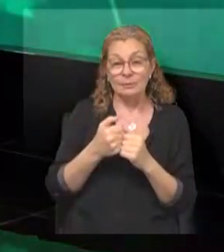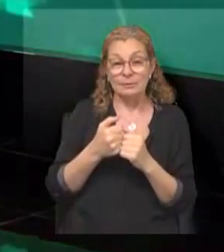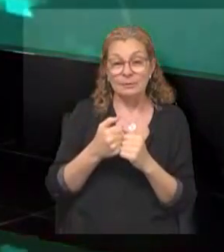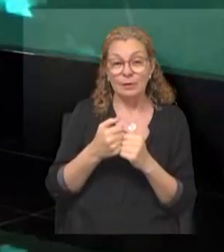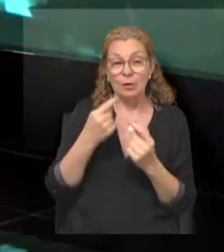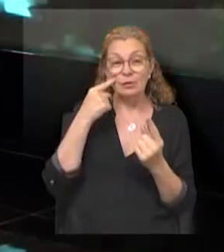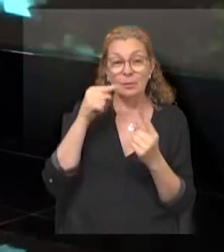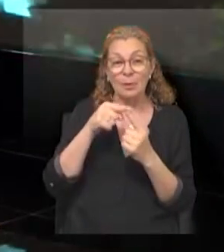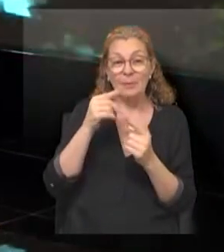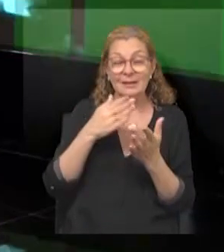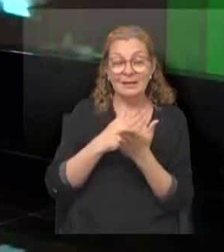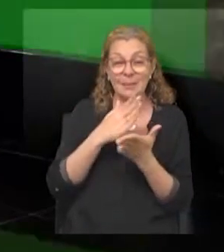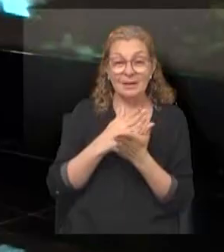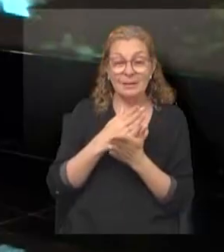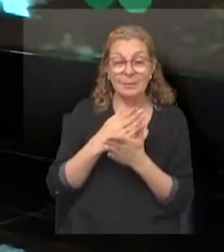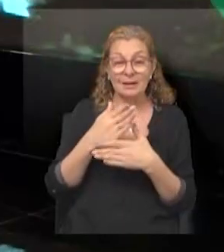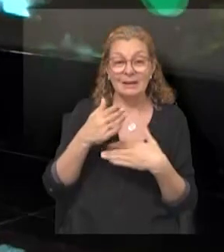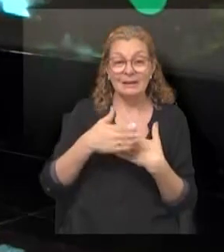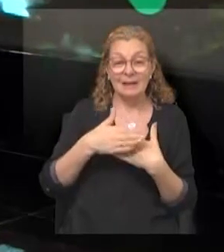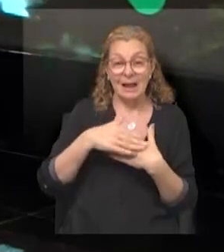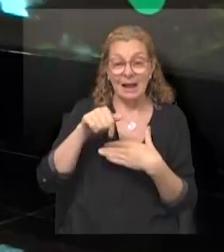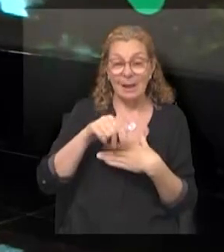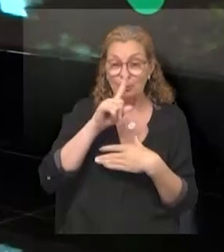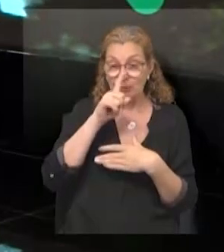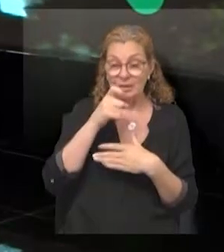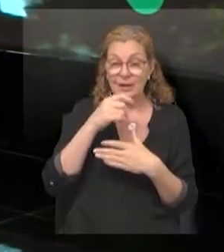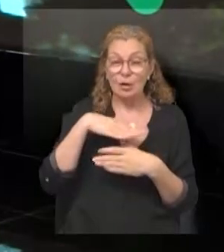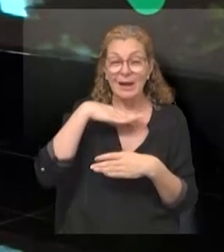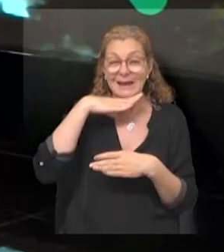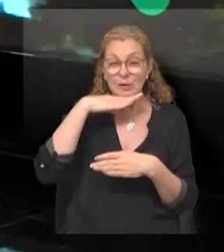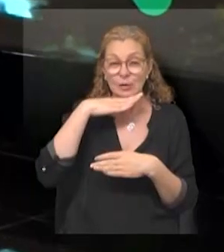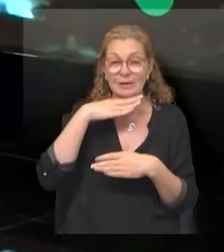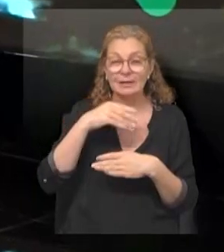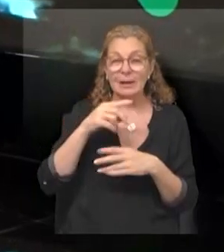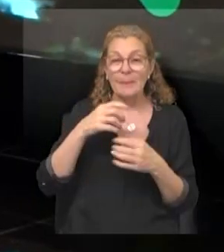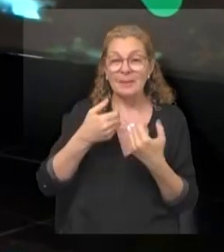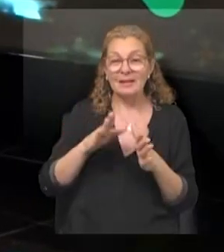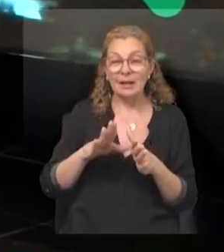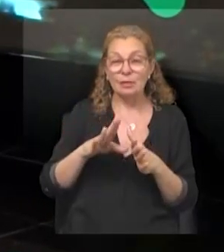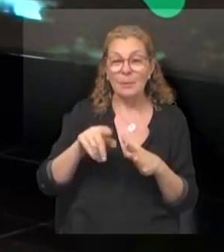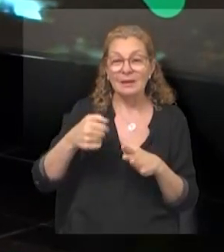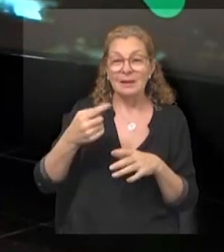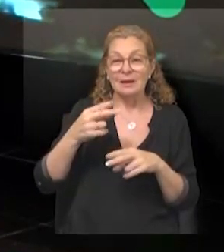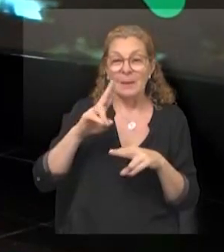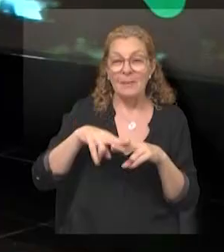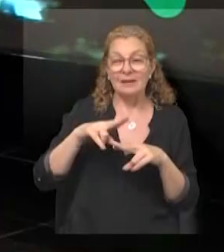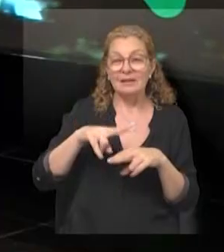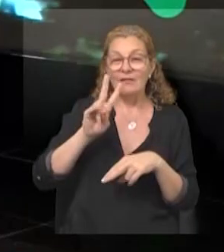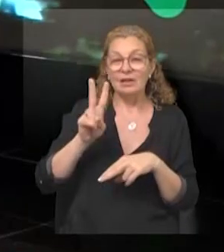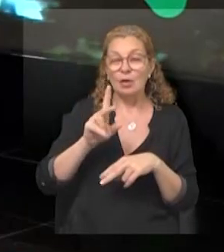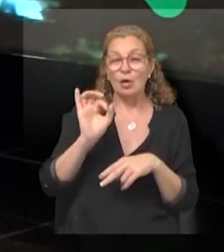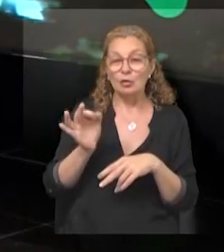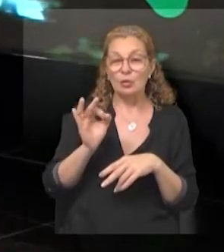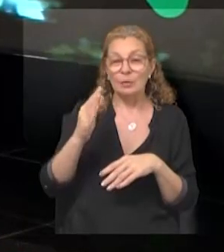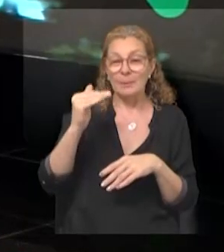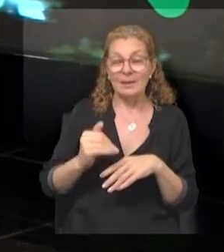concentramos la mirada como siempre sobre el cierre en el pronóstico para Montevideo y cercanías Empezando por lo previsto para mañana martes 22 de octubre mínima